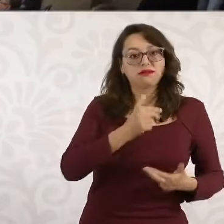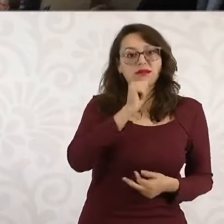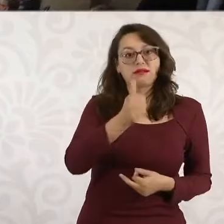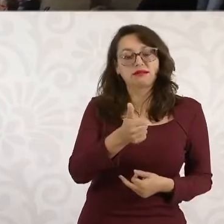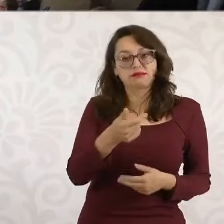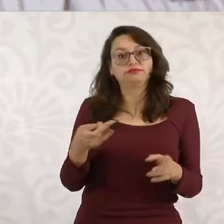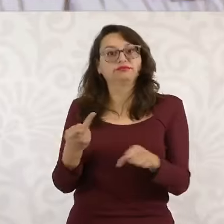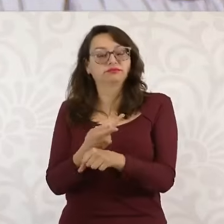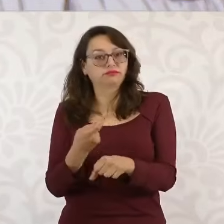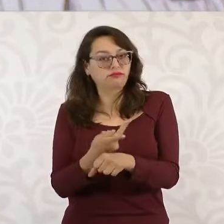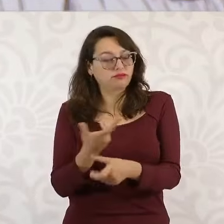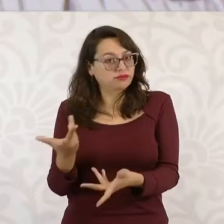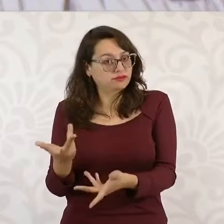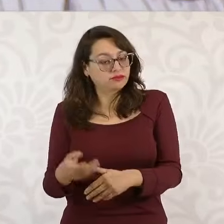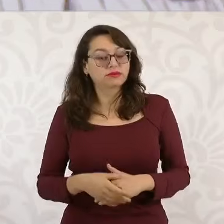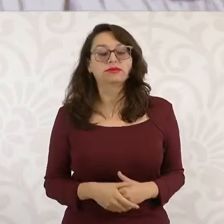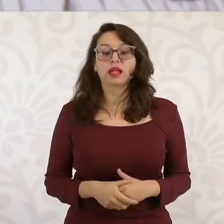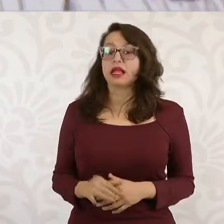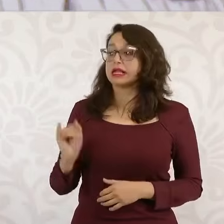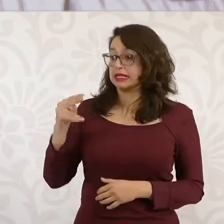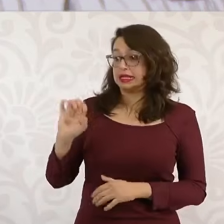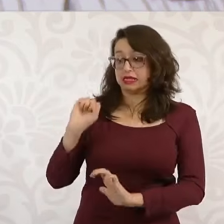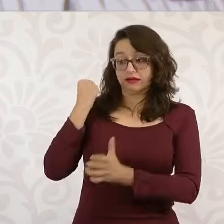es que se reduzca el monto del INE